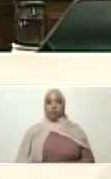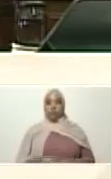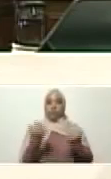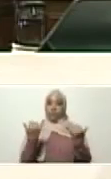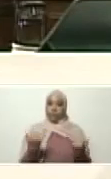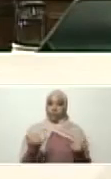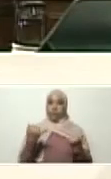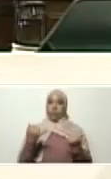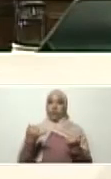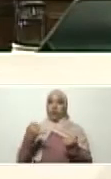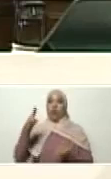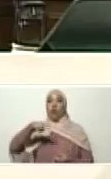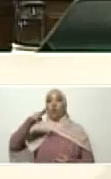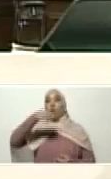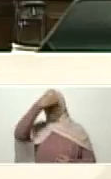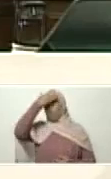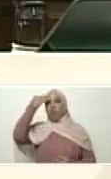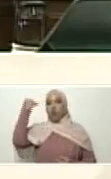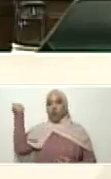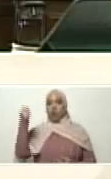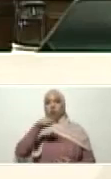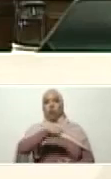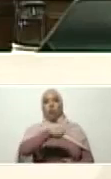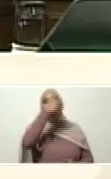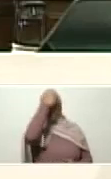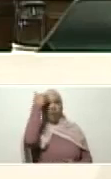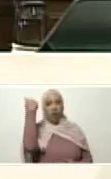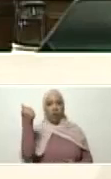de eso, Nancy. ¿Tú te olvidaste de eso?